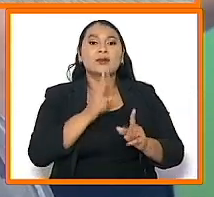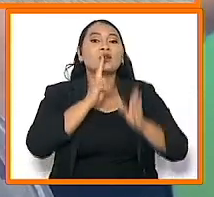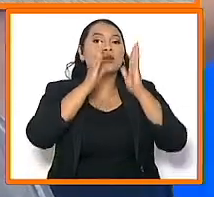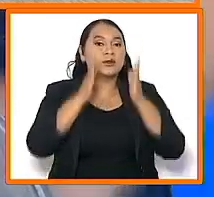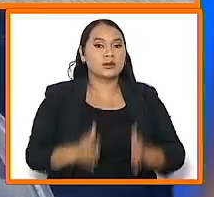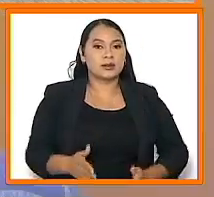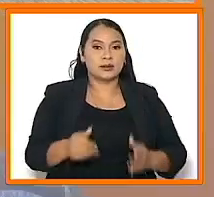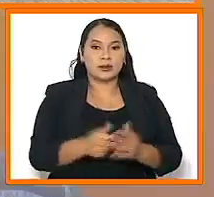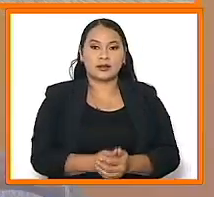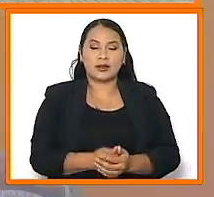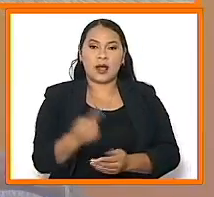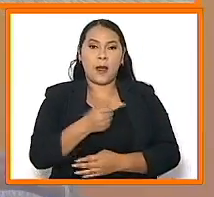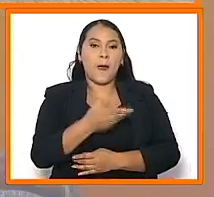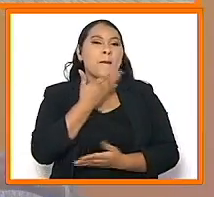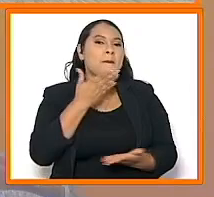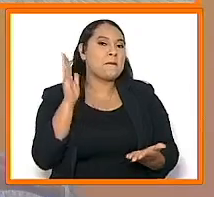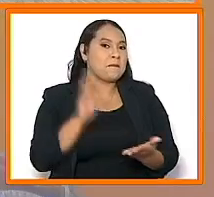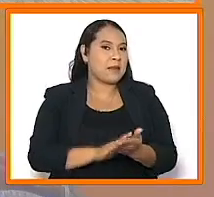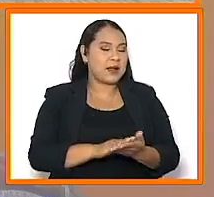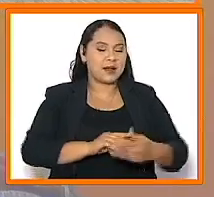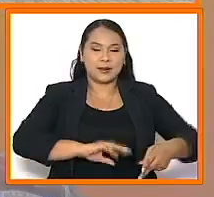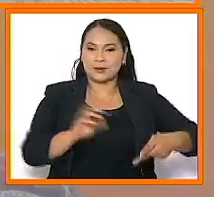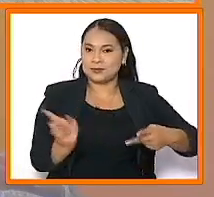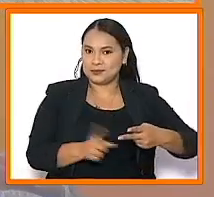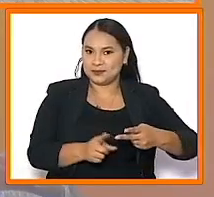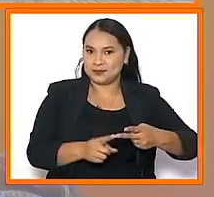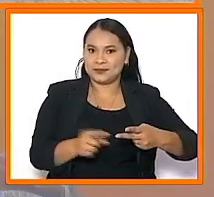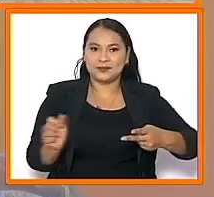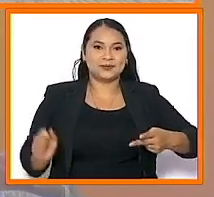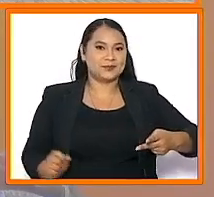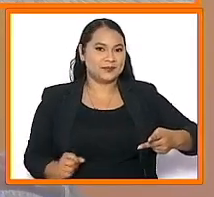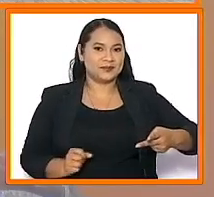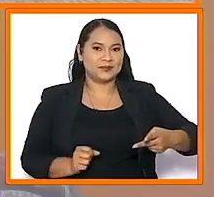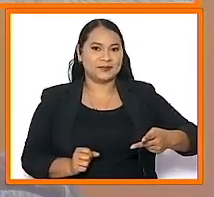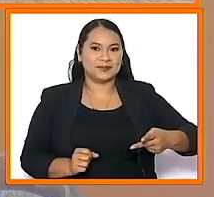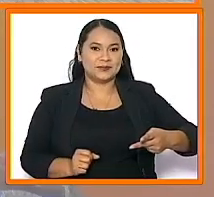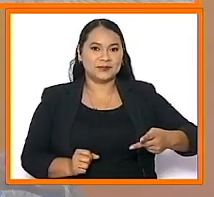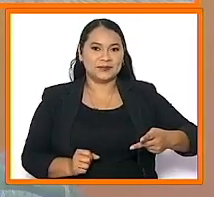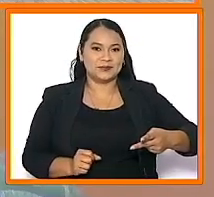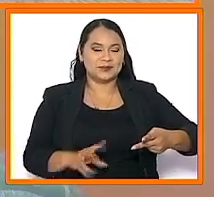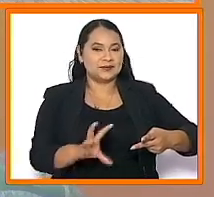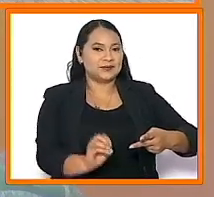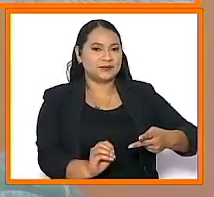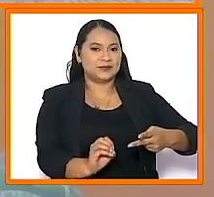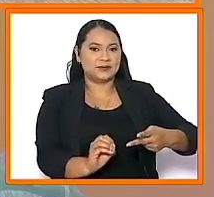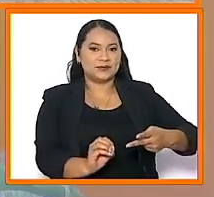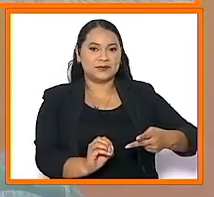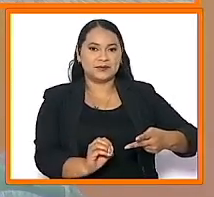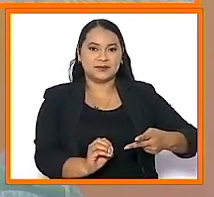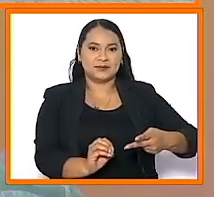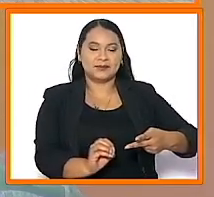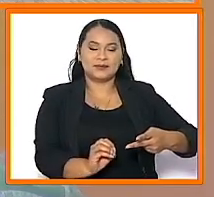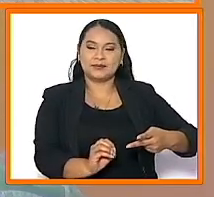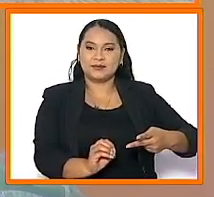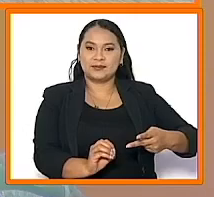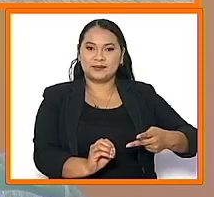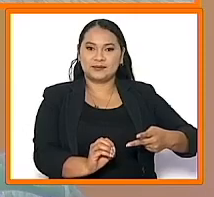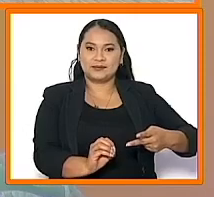catrachada Malía. Segundo número ganador, su primer dígito, y este es el 0, segundo dígito